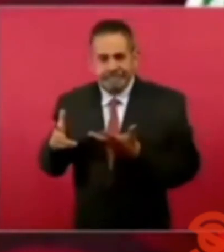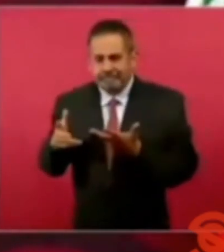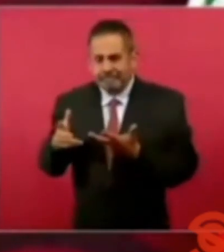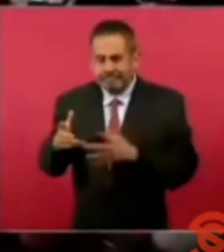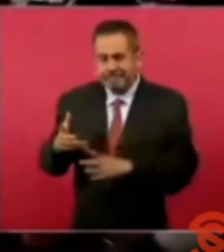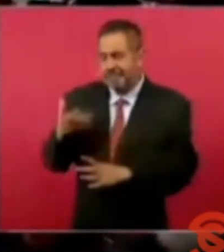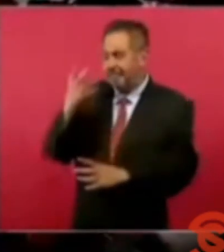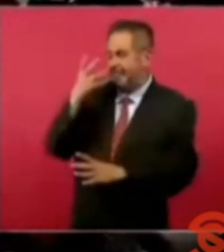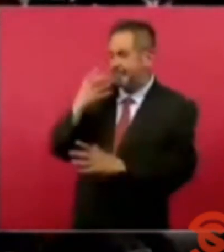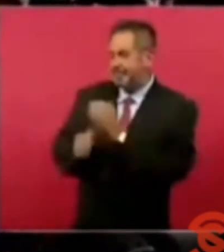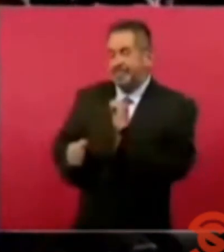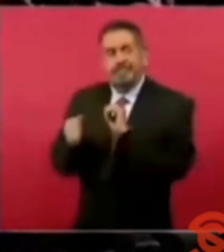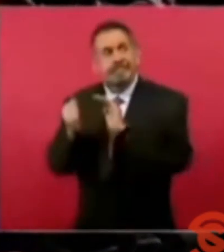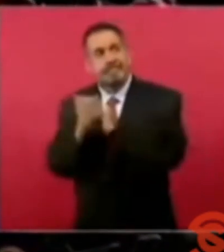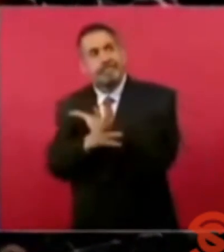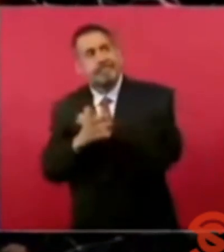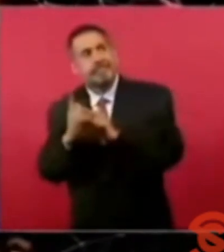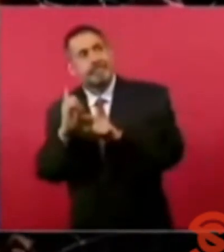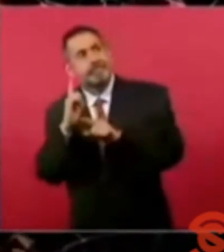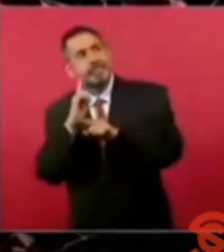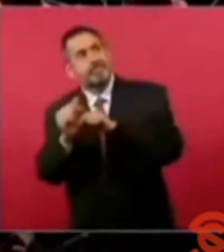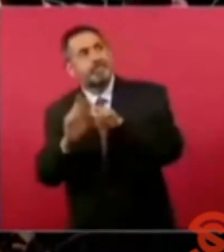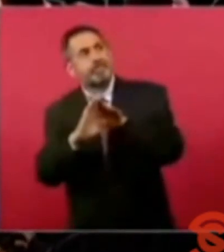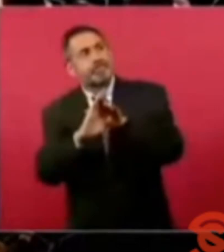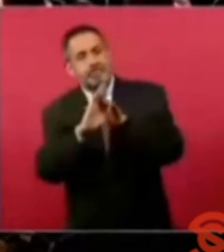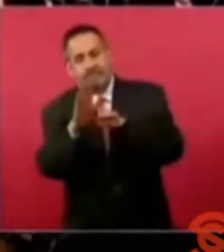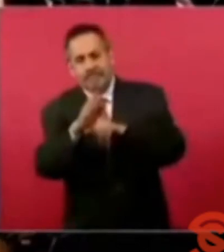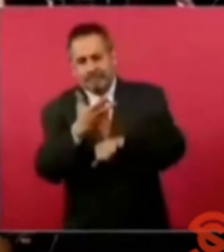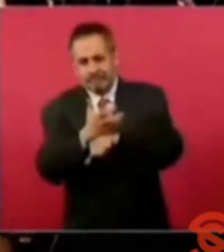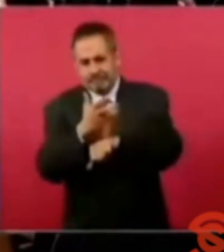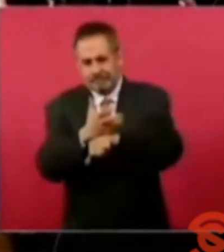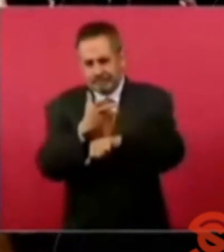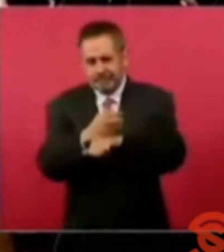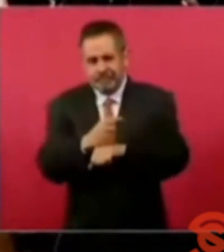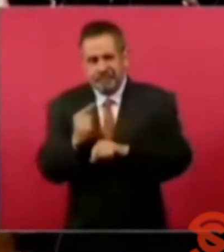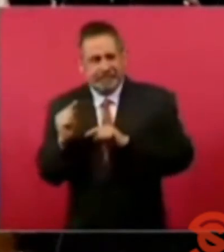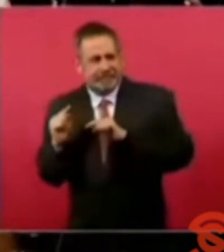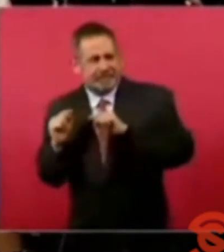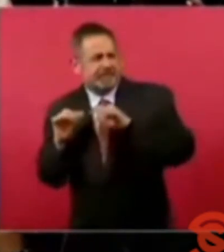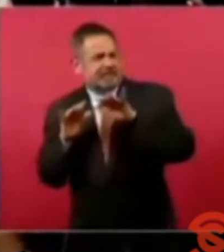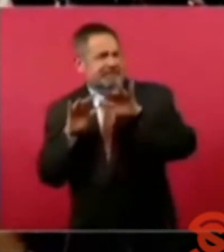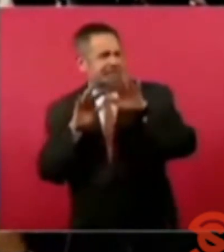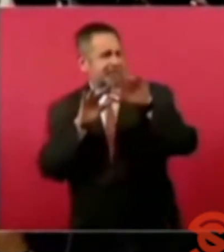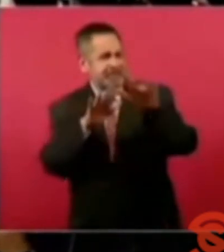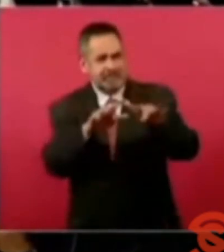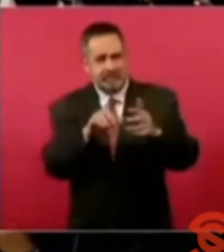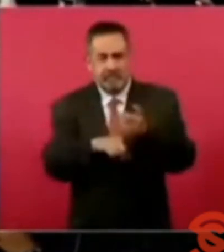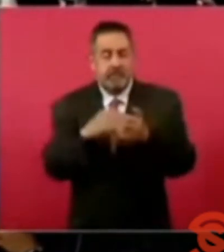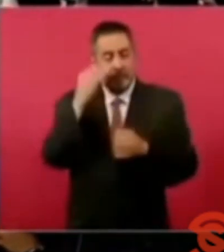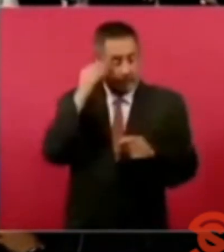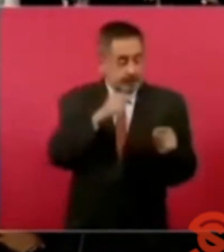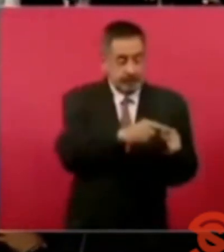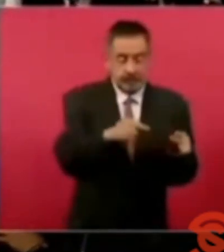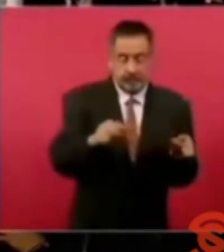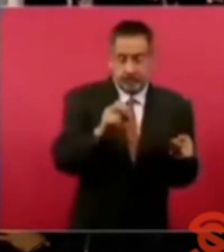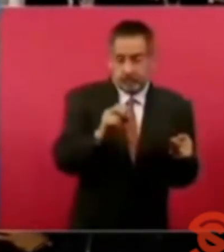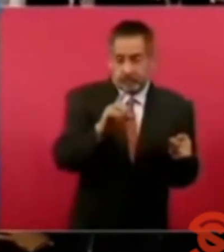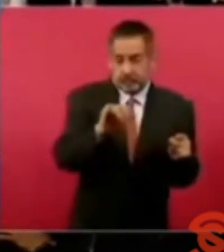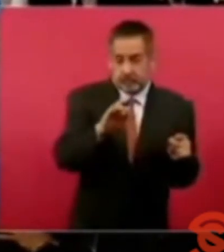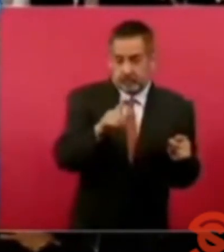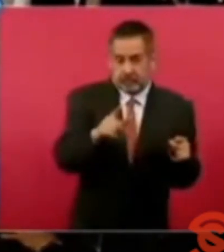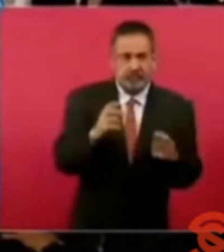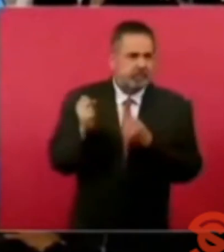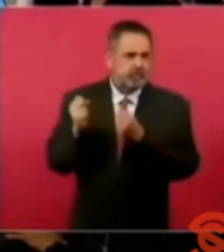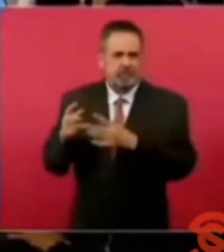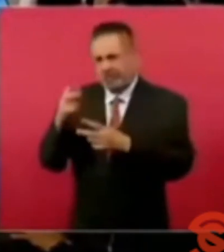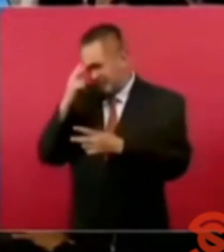país y irse a buscar la vida a Estados Unidos. Creció muchísimo la migración en el periodo neoliberal,